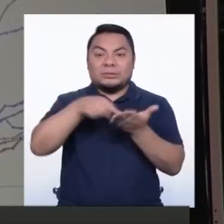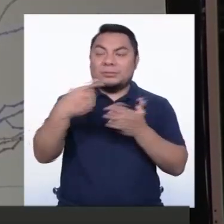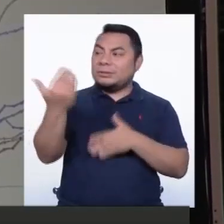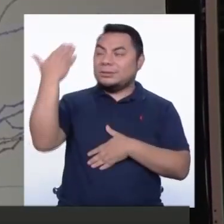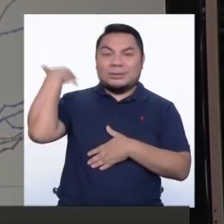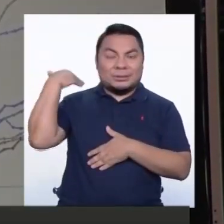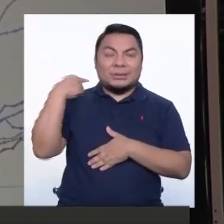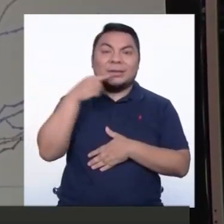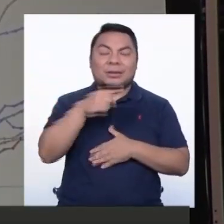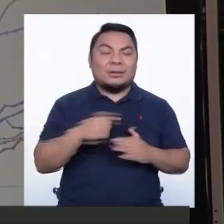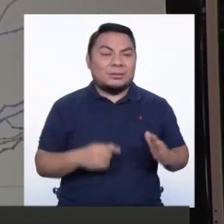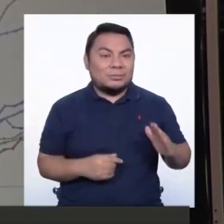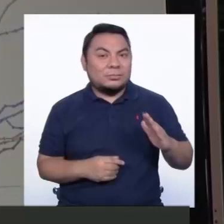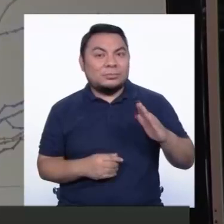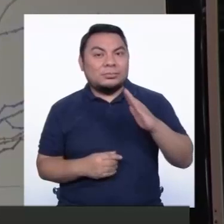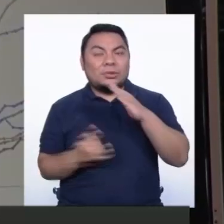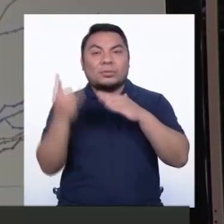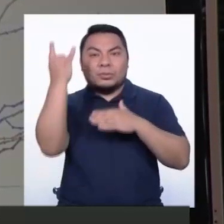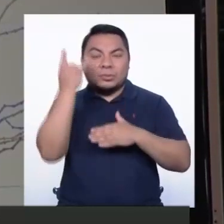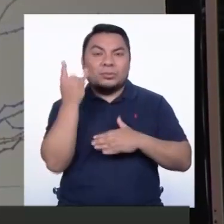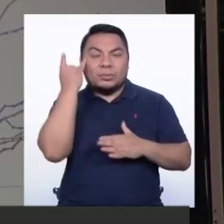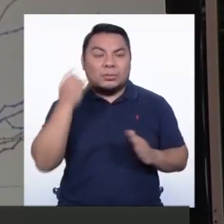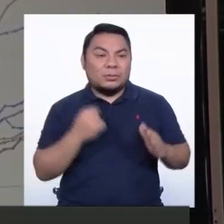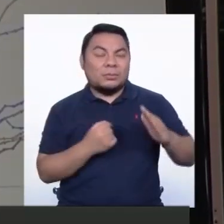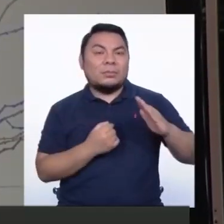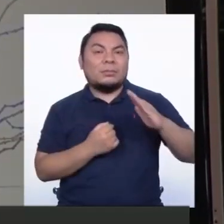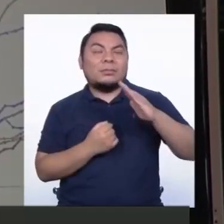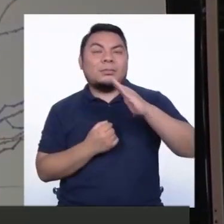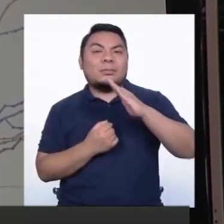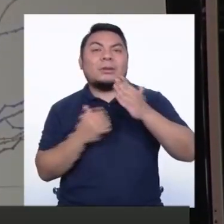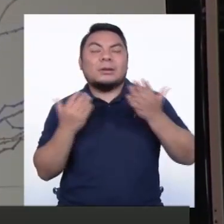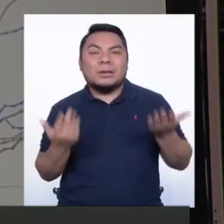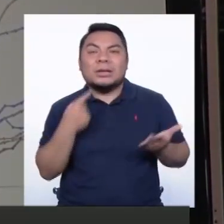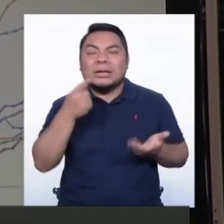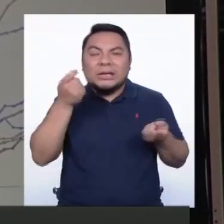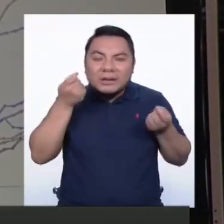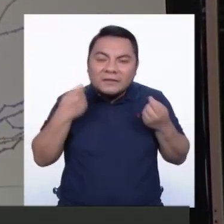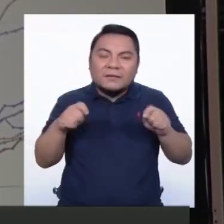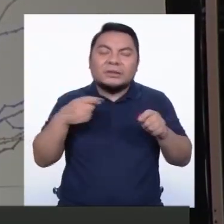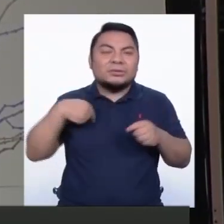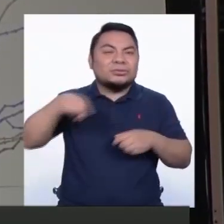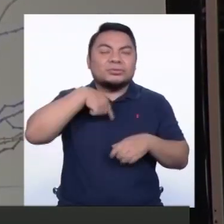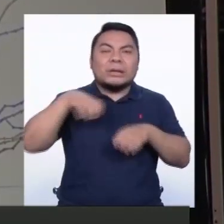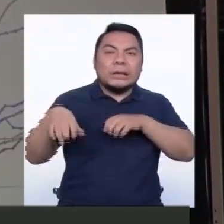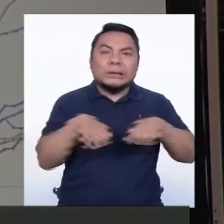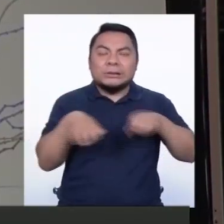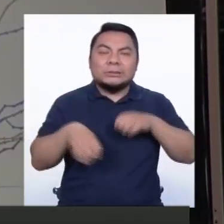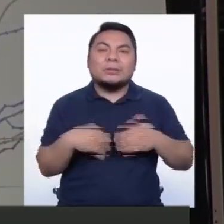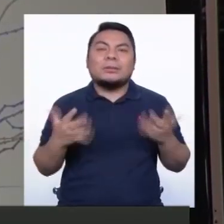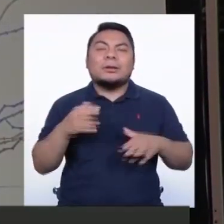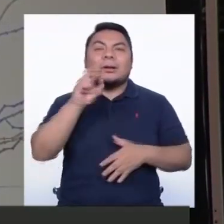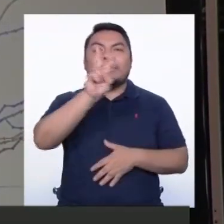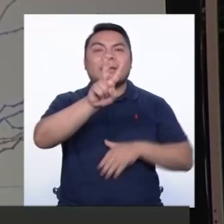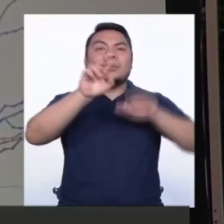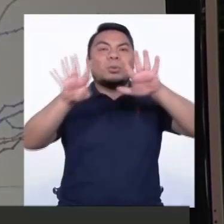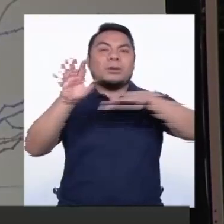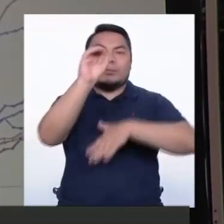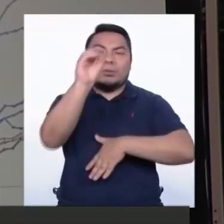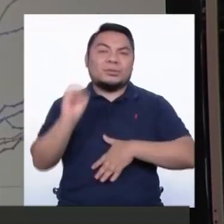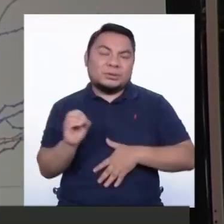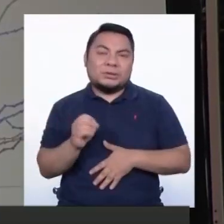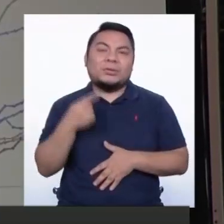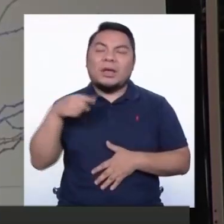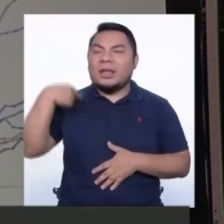primer tramo del estado de emergencia, a pesar de el esfuerzo que hacíamos, en un 29% el